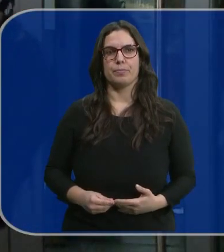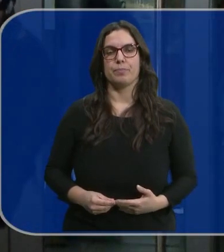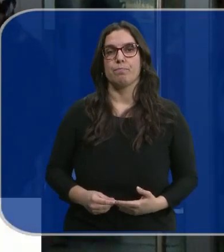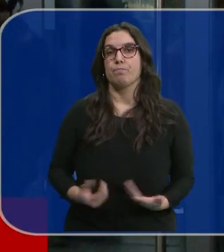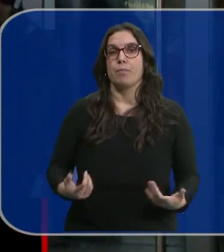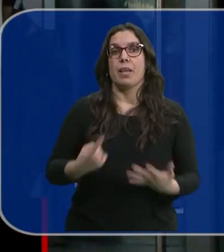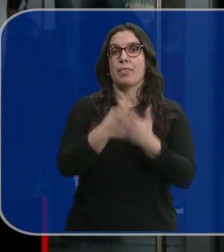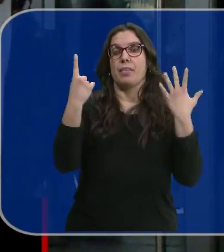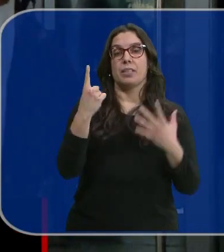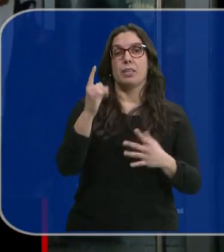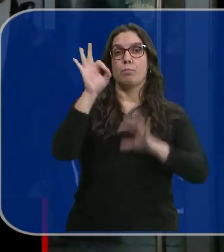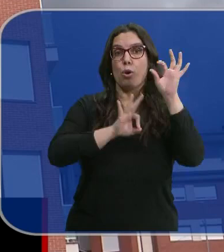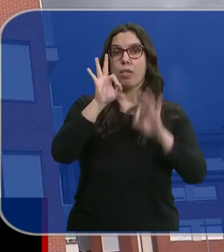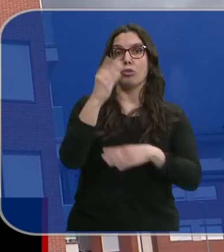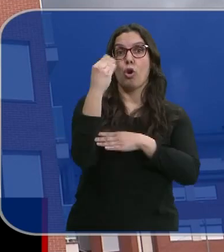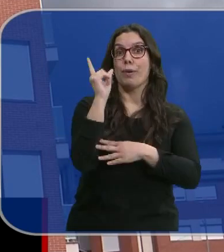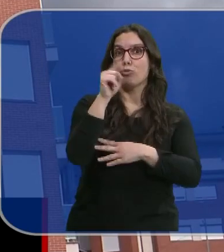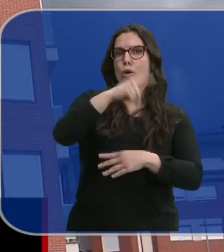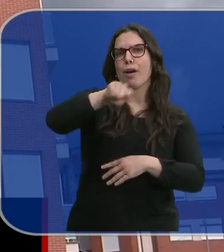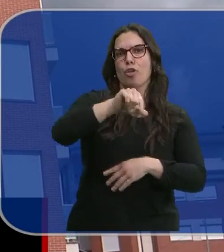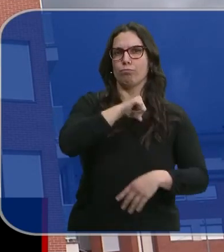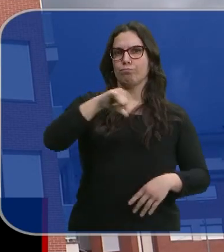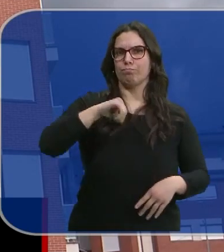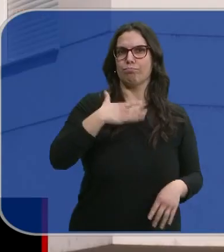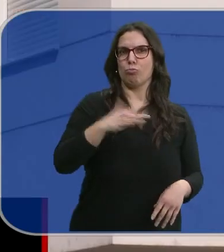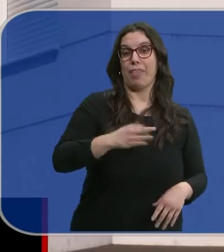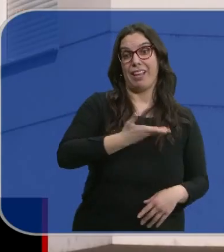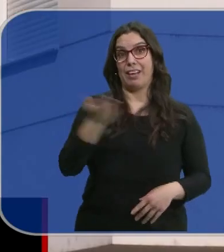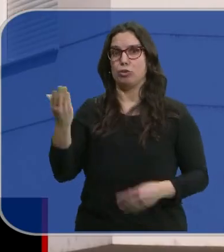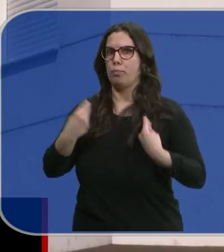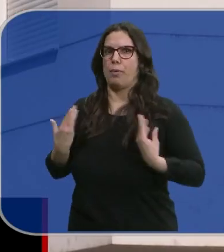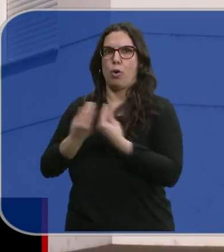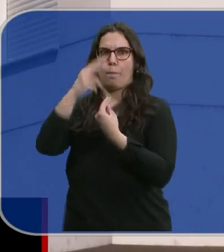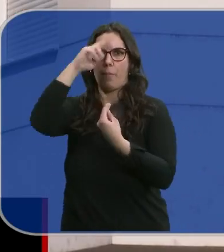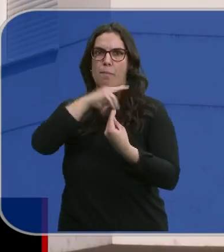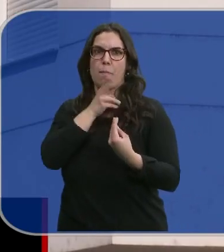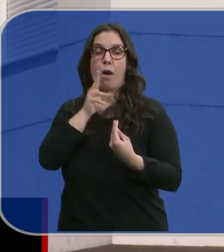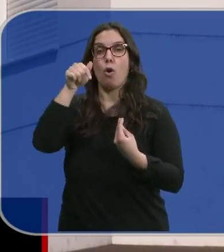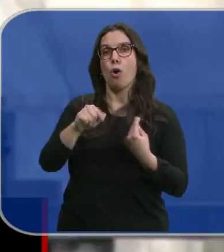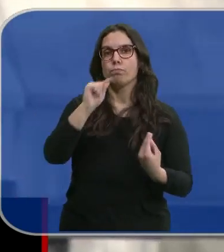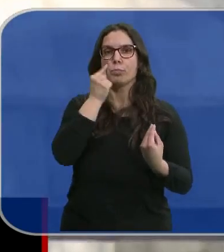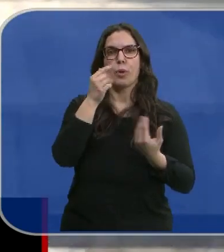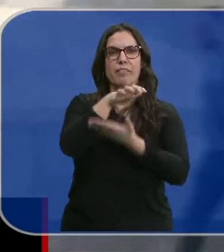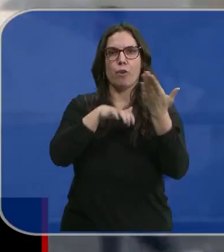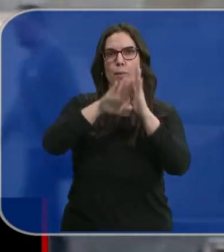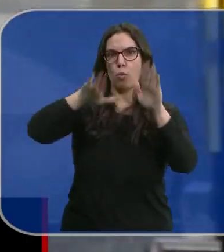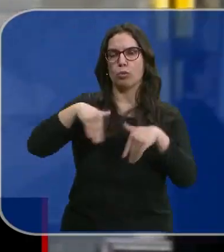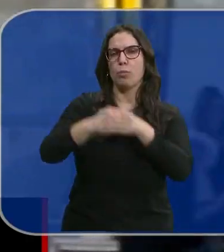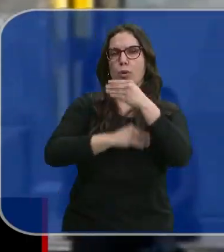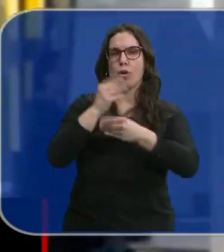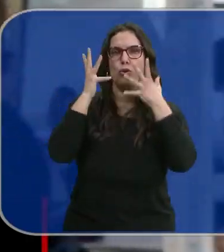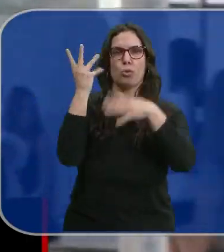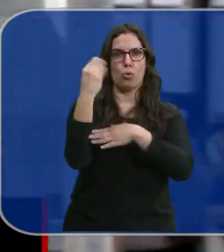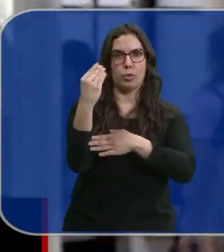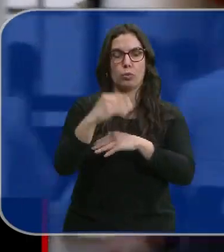Solo el 16% de los jóvenes ha conseguido emanciparse. El resto continúa viviendo con sus padres. Hoy hemos conocido el último informe del Consejo de